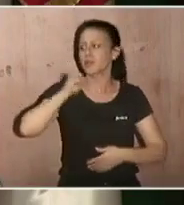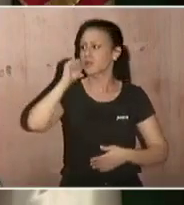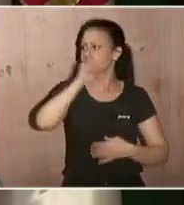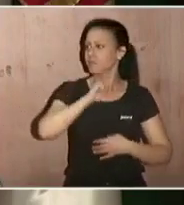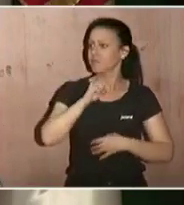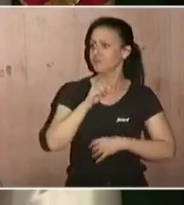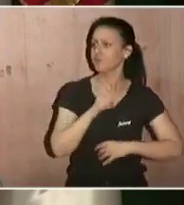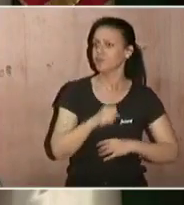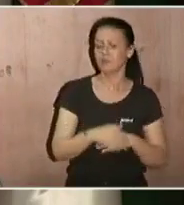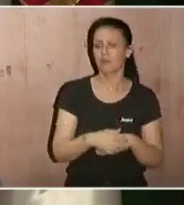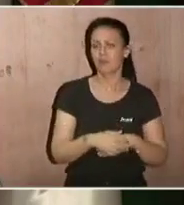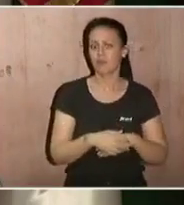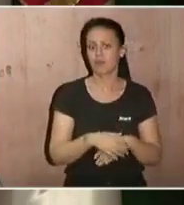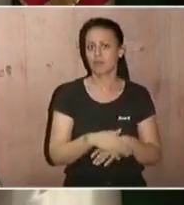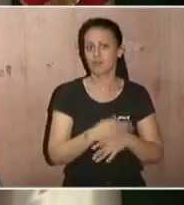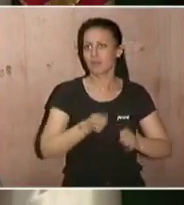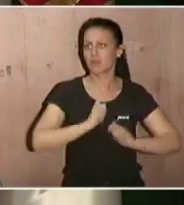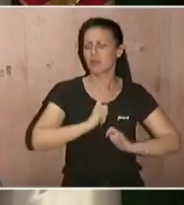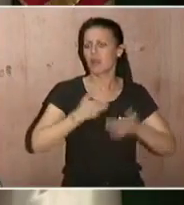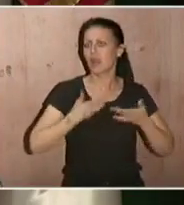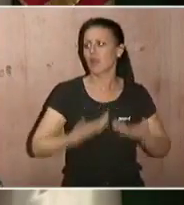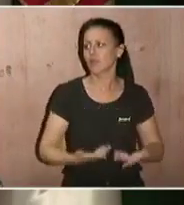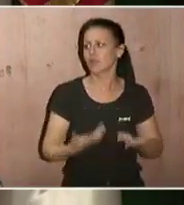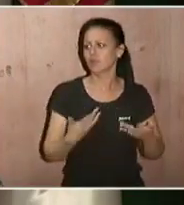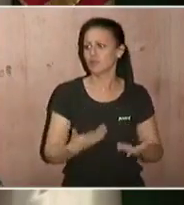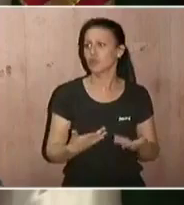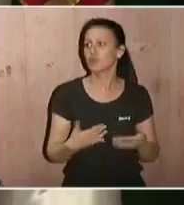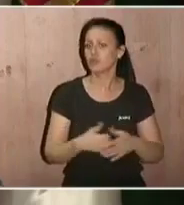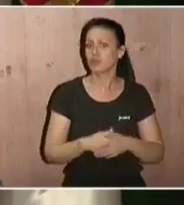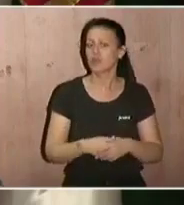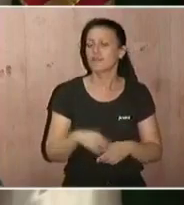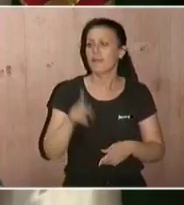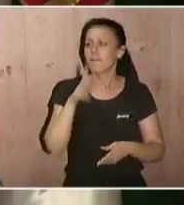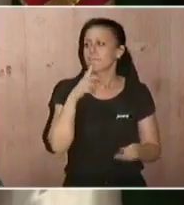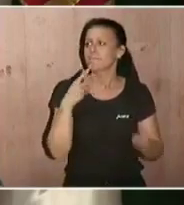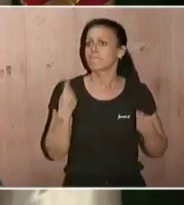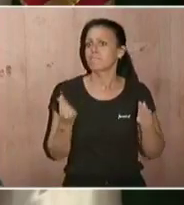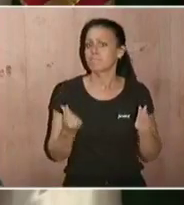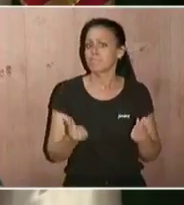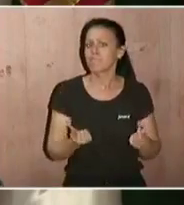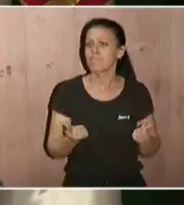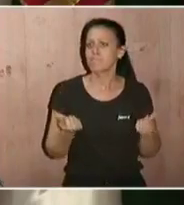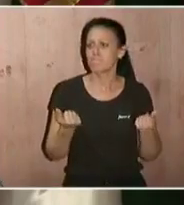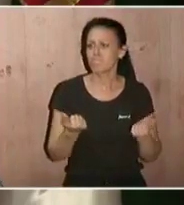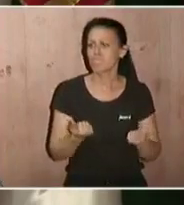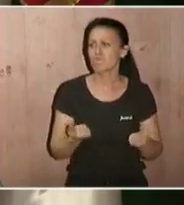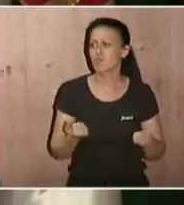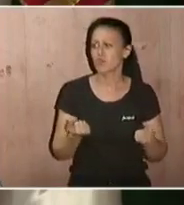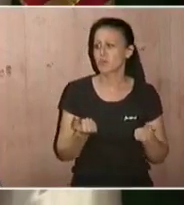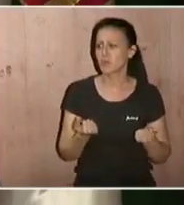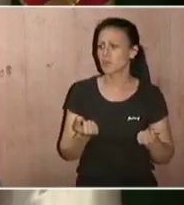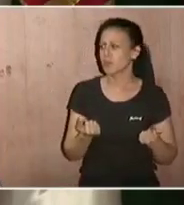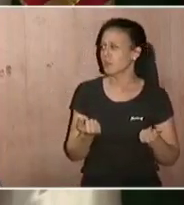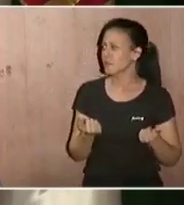una estancia muy, muy agradable. Y ahí es donde tuve la sensación, y esto es lo que todo esto va a cuento de destacar, que en